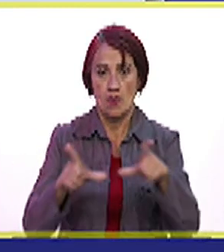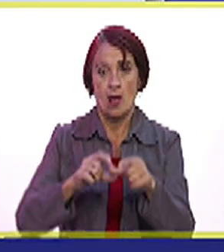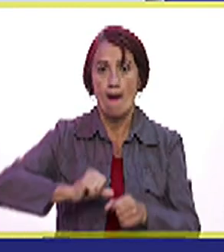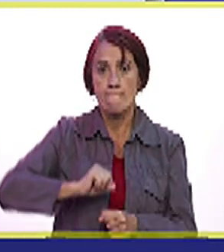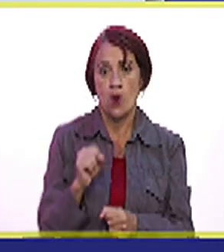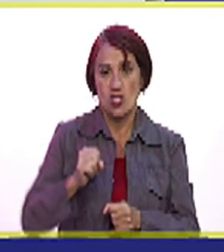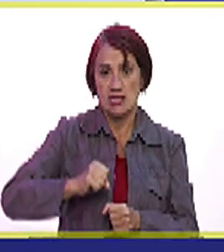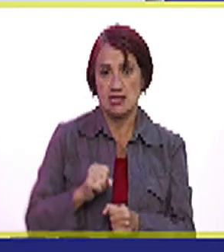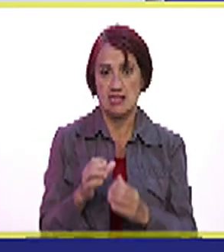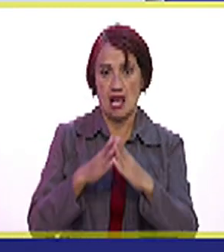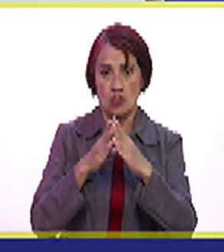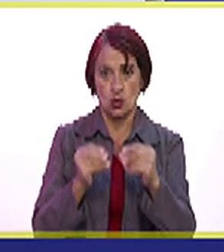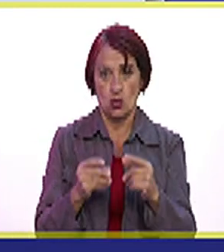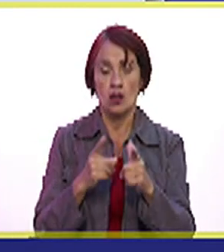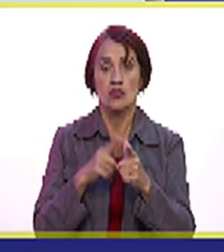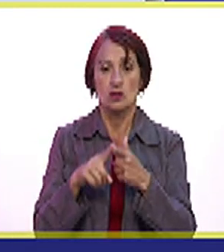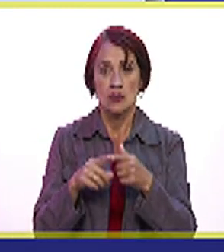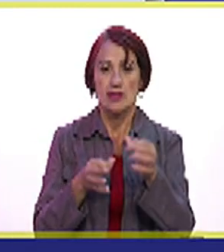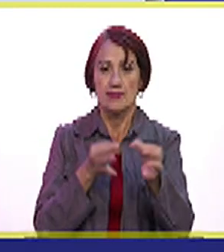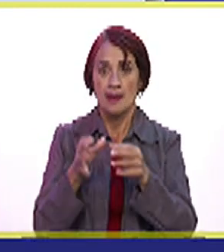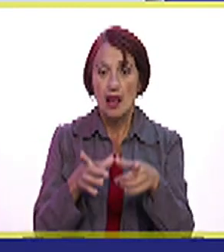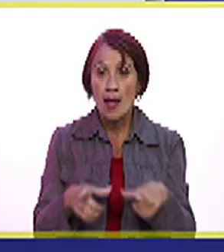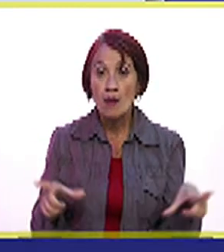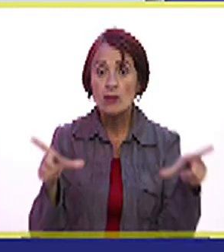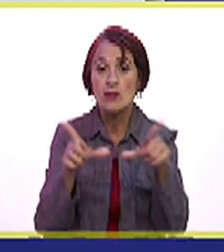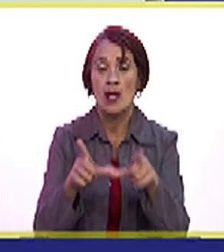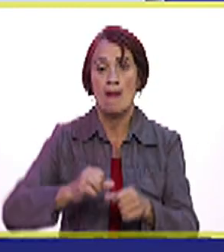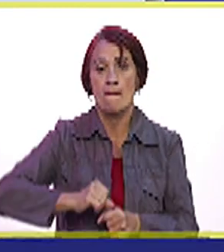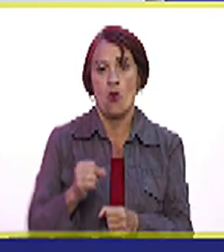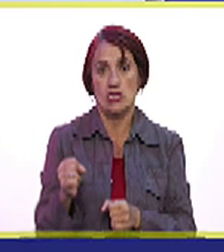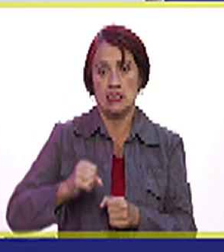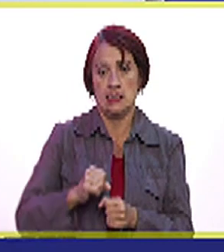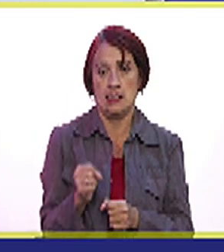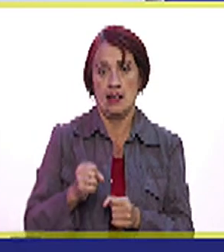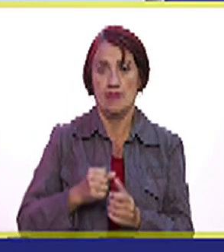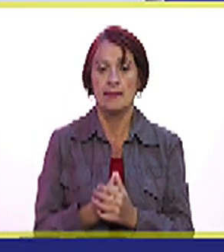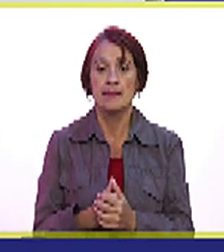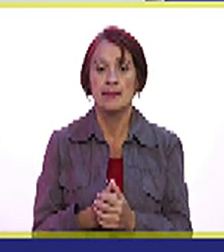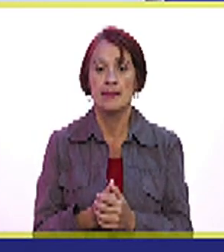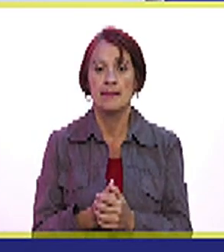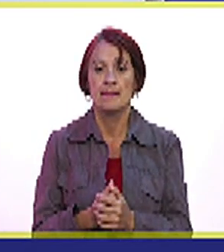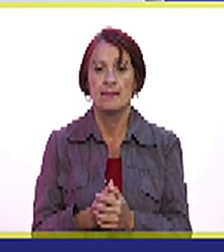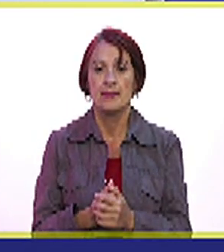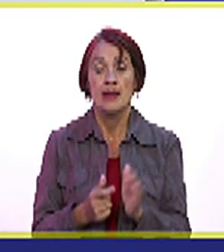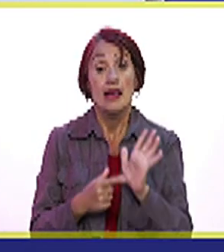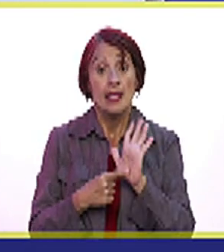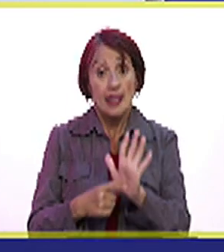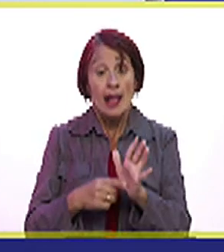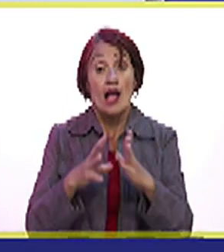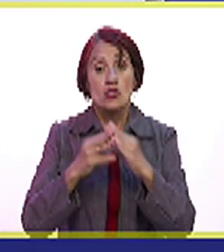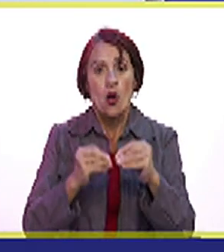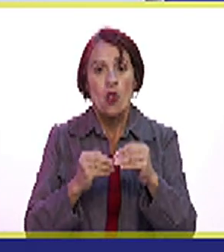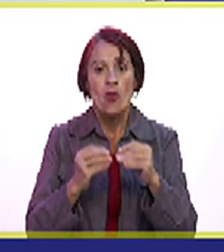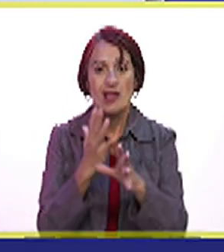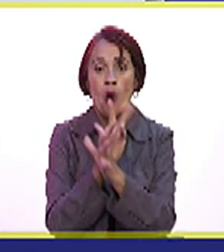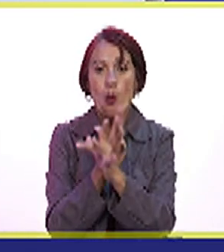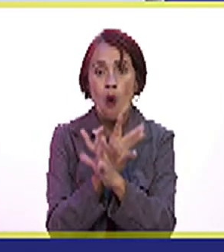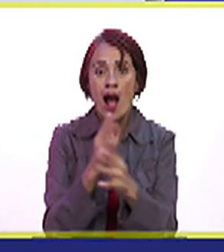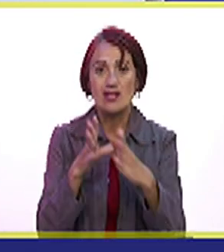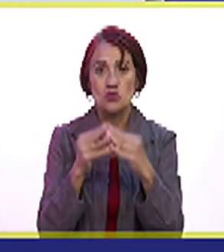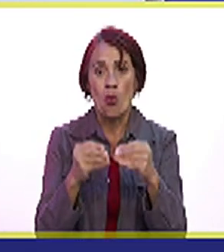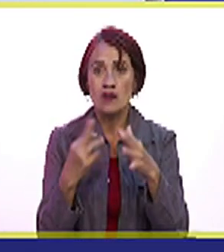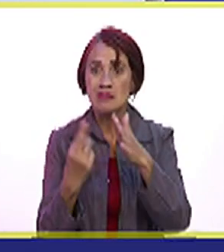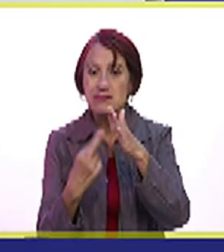in the police station. Estoy en la estación de policía. Y tenemos como parte de recreación, tenemos por lo